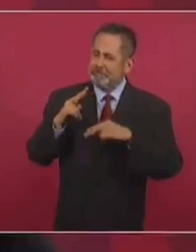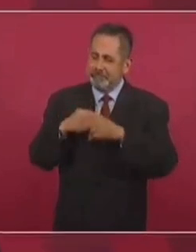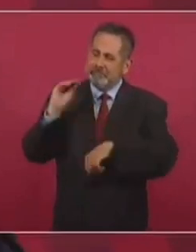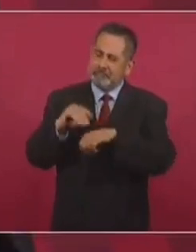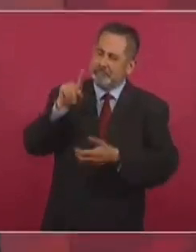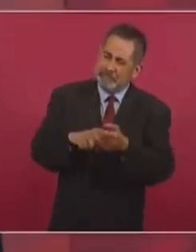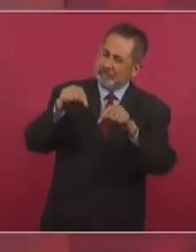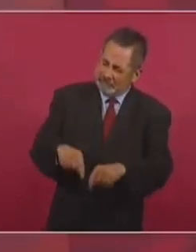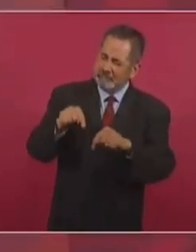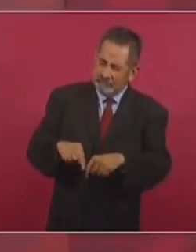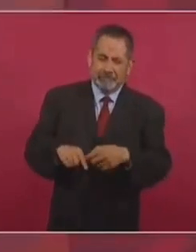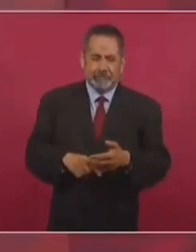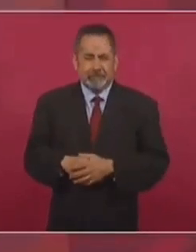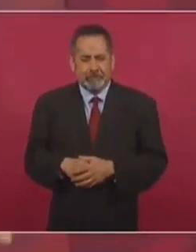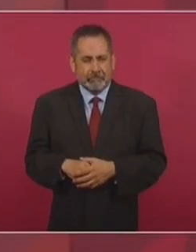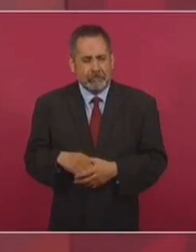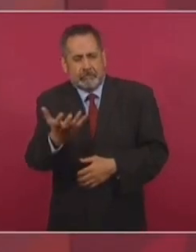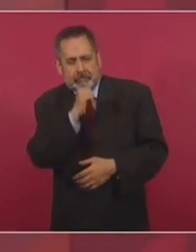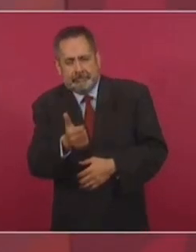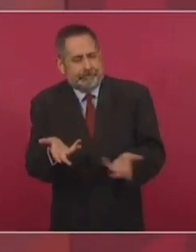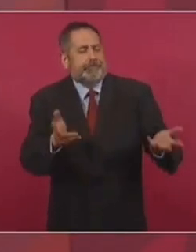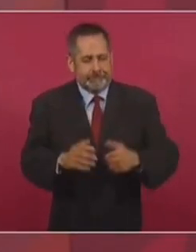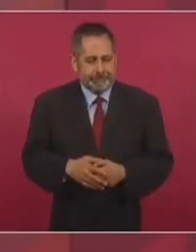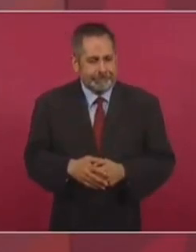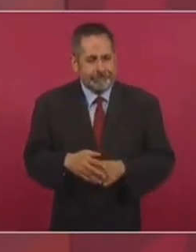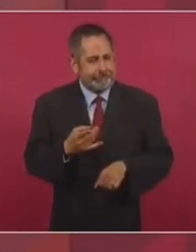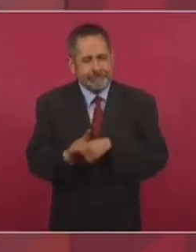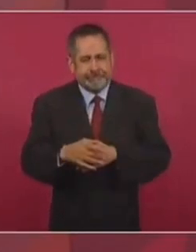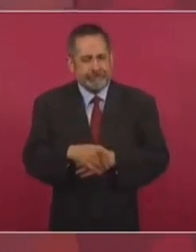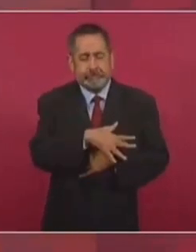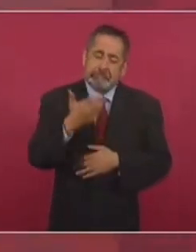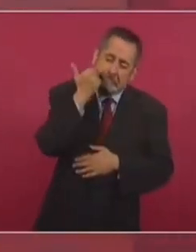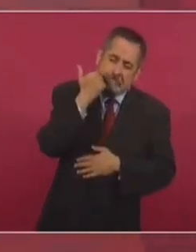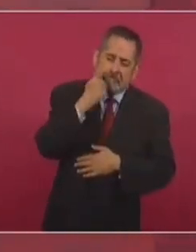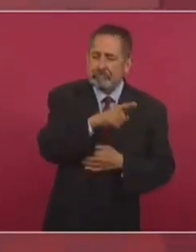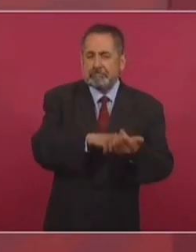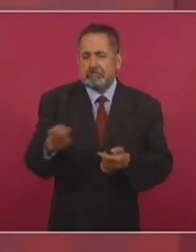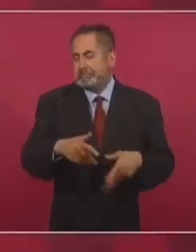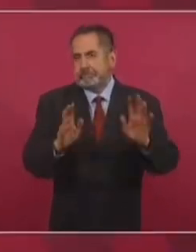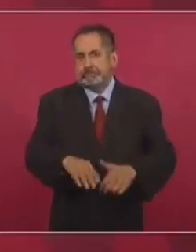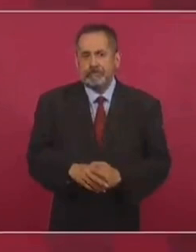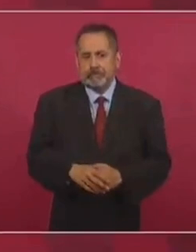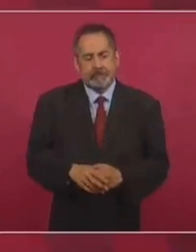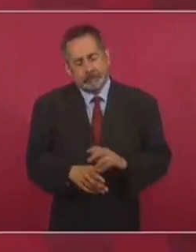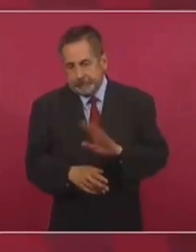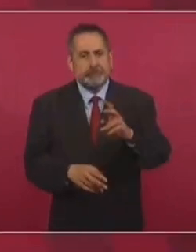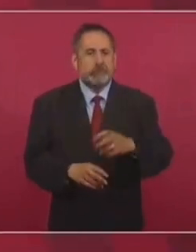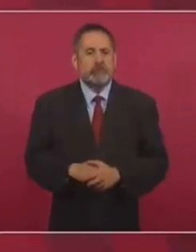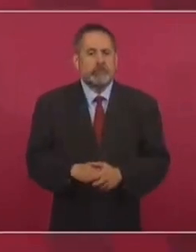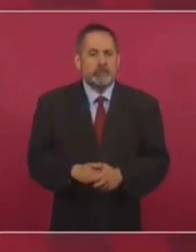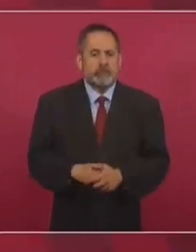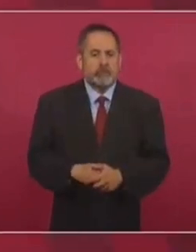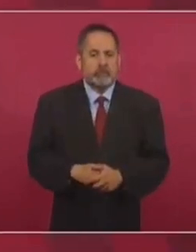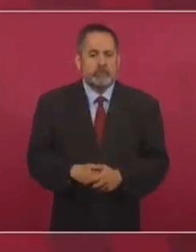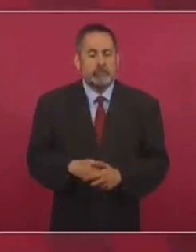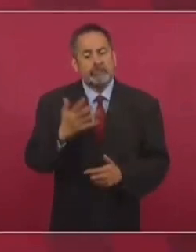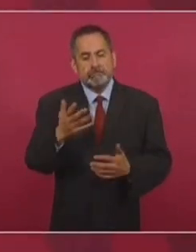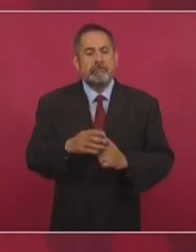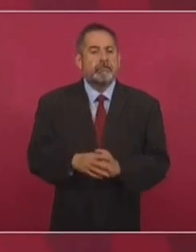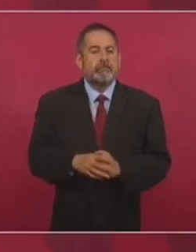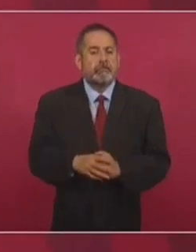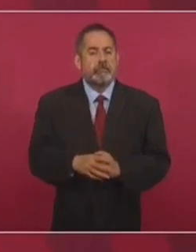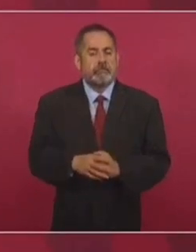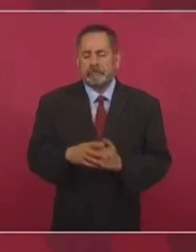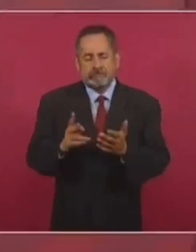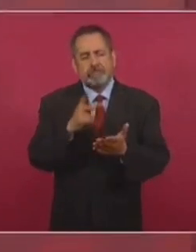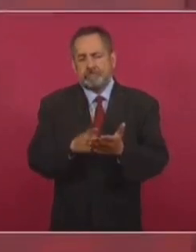la refinería, que no hicieron nada, pues. Sí, la barba, nada más. Pero ahí está. Bueno, y